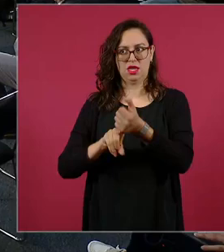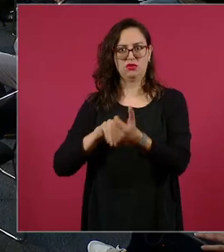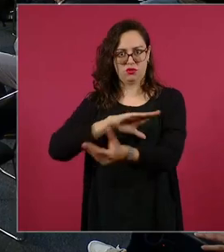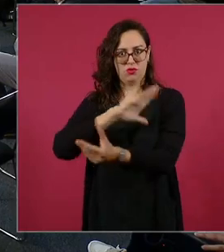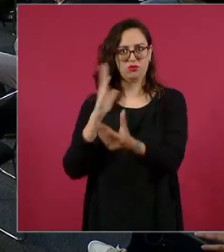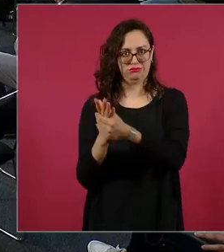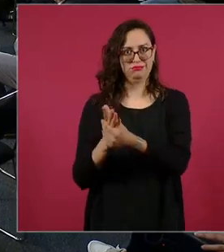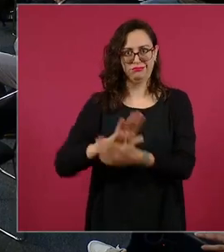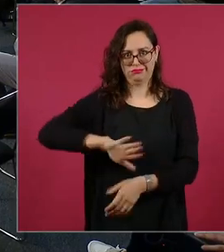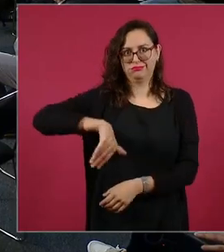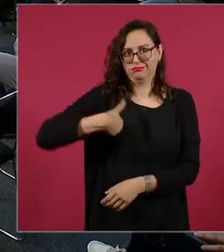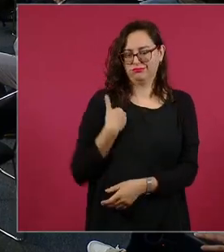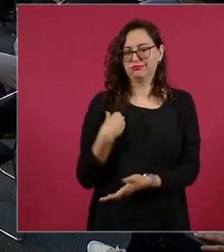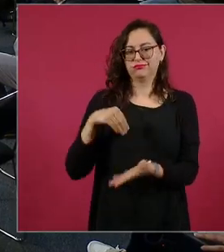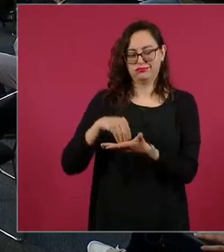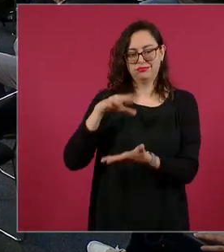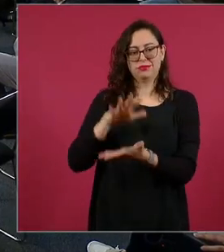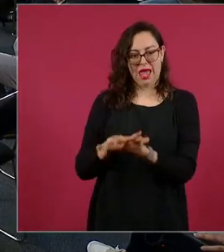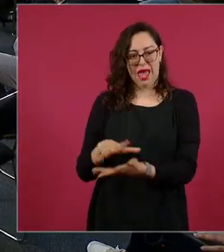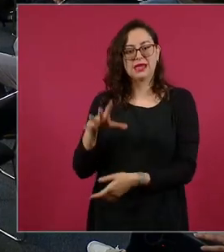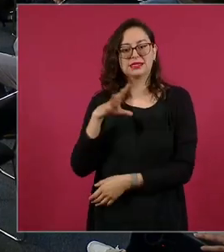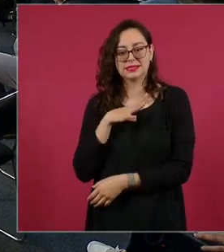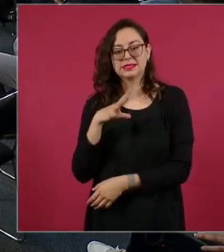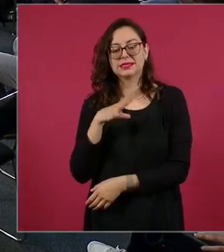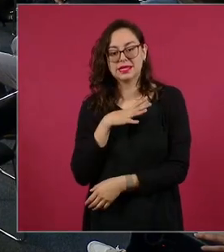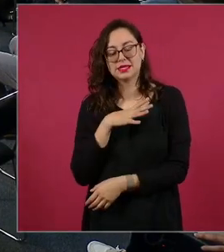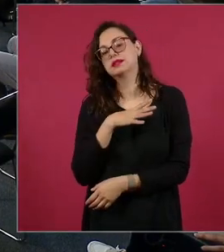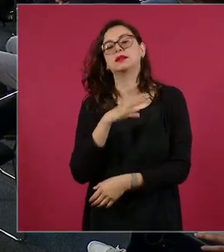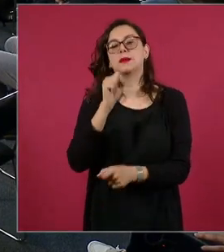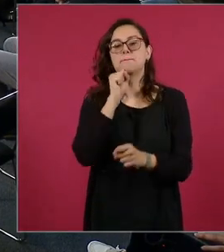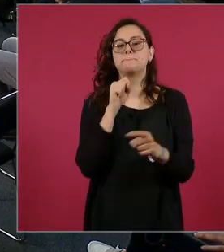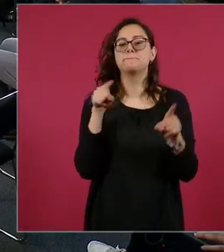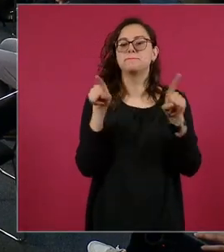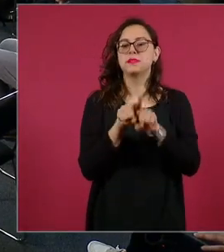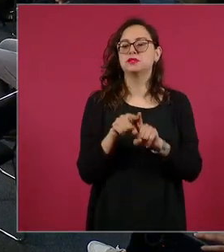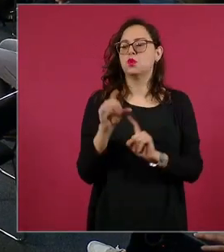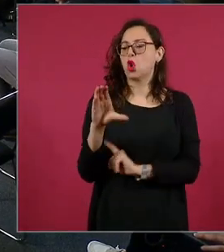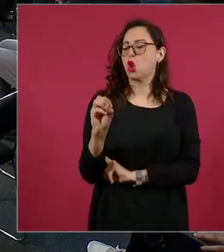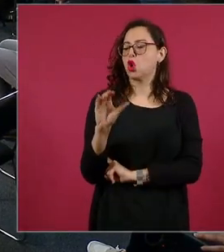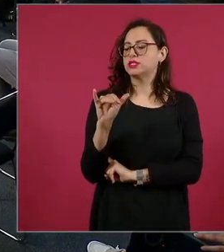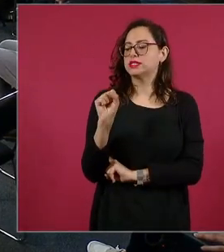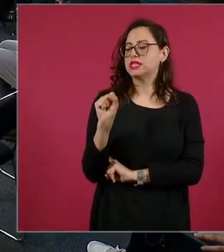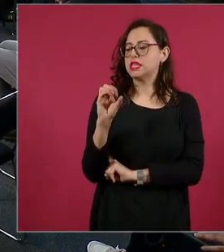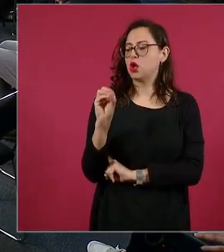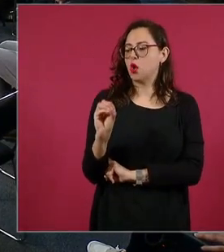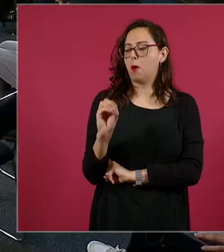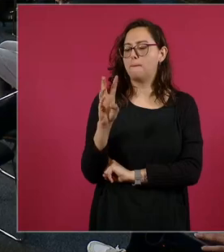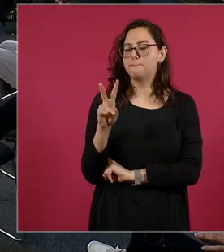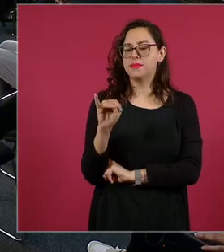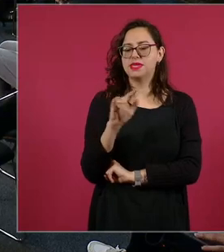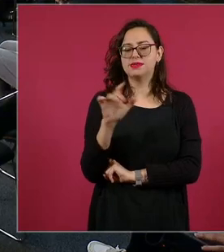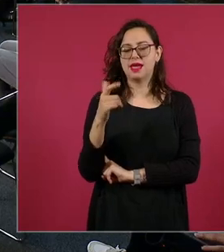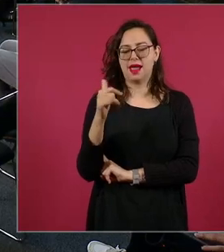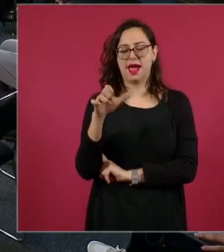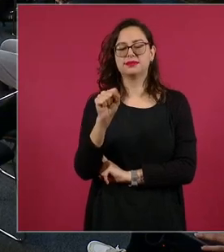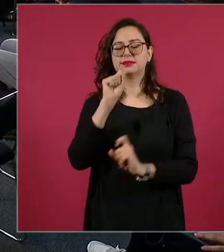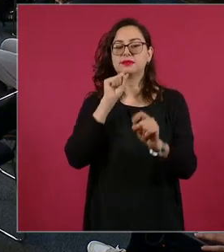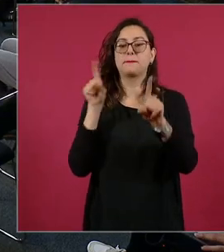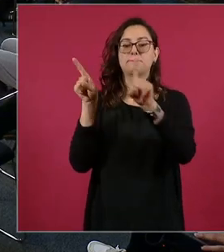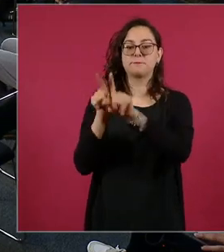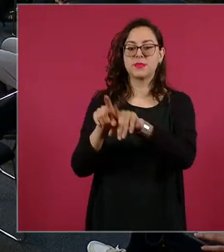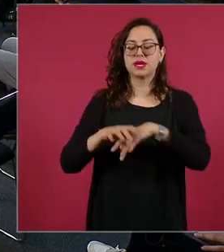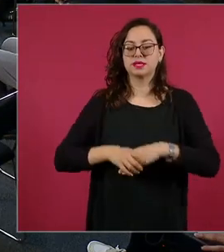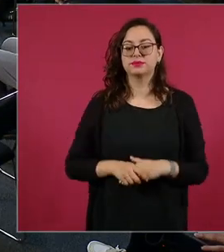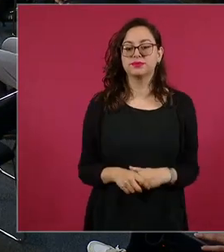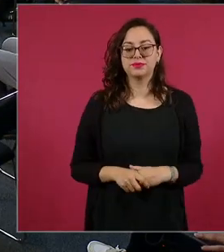también don Daniel José Villegas tiene algo le dice Porfirio mira